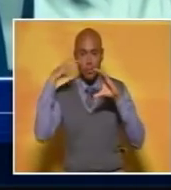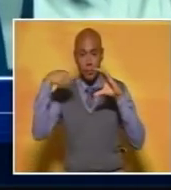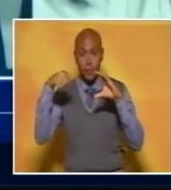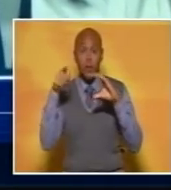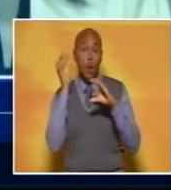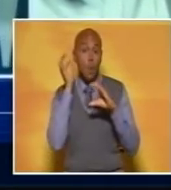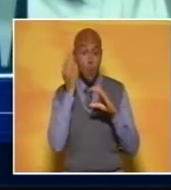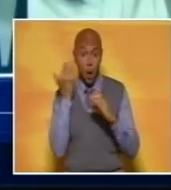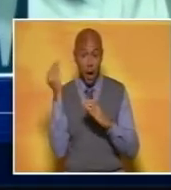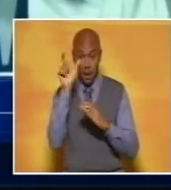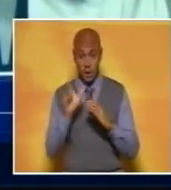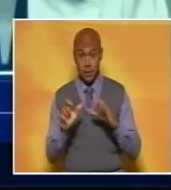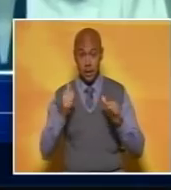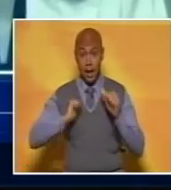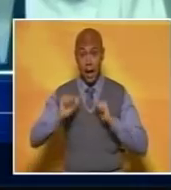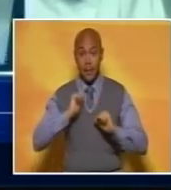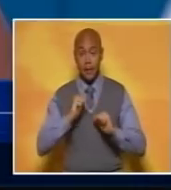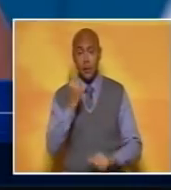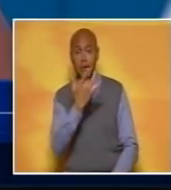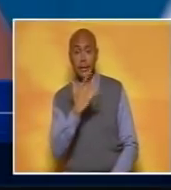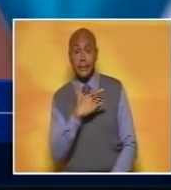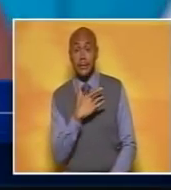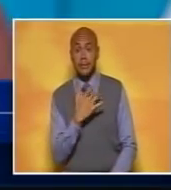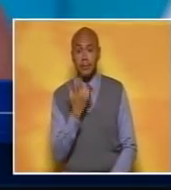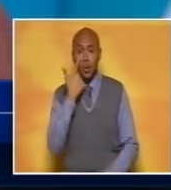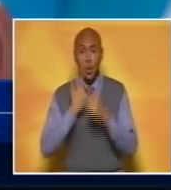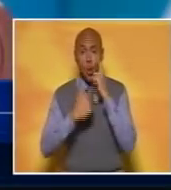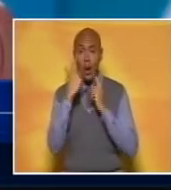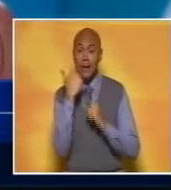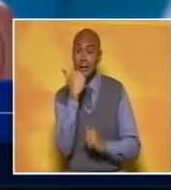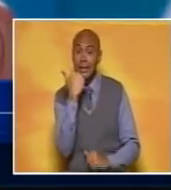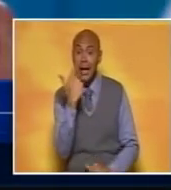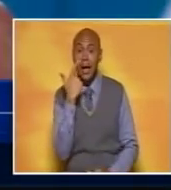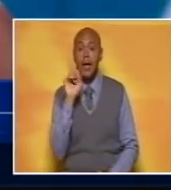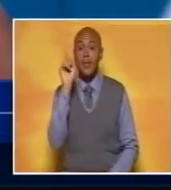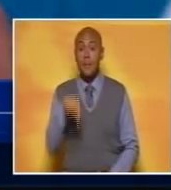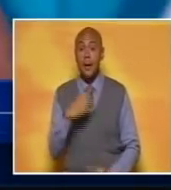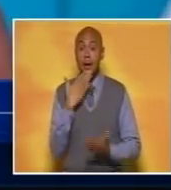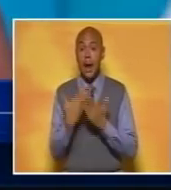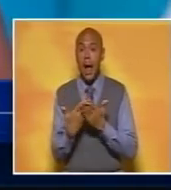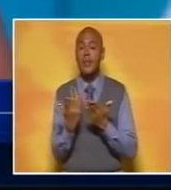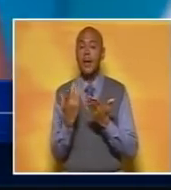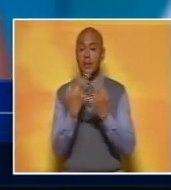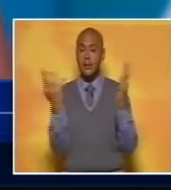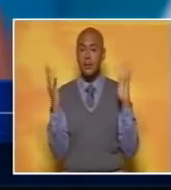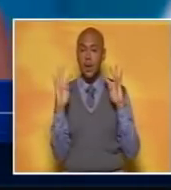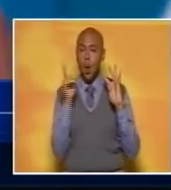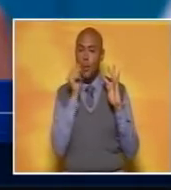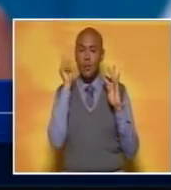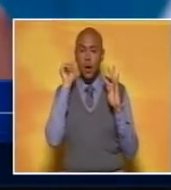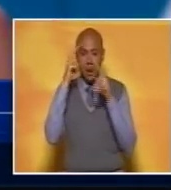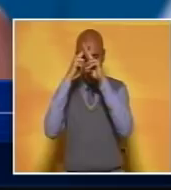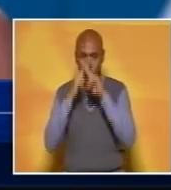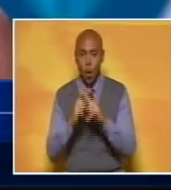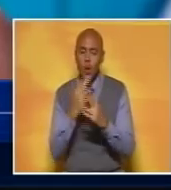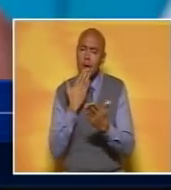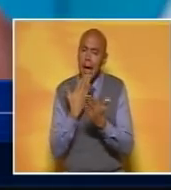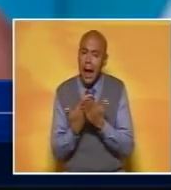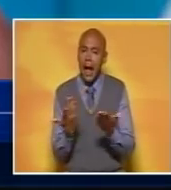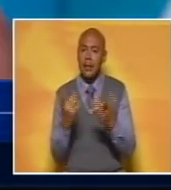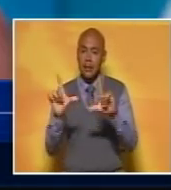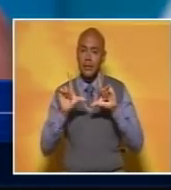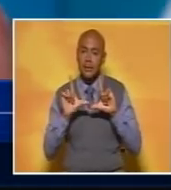comentó: Adam, casi me hiciste llorar. Luego se dirigió al público y agradeció diciendo: chicos, gracias por este honor tan